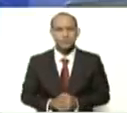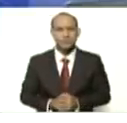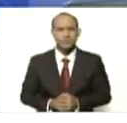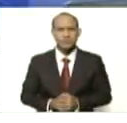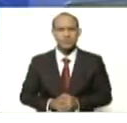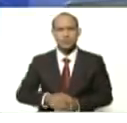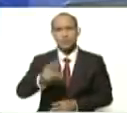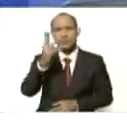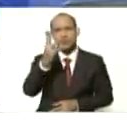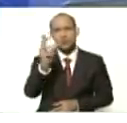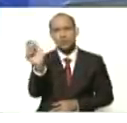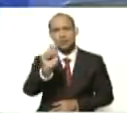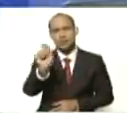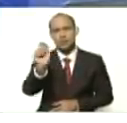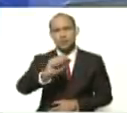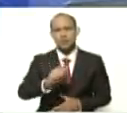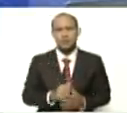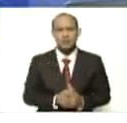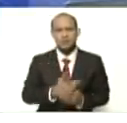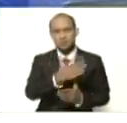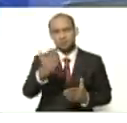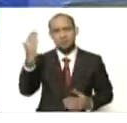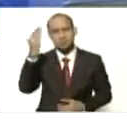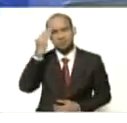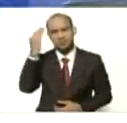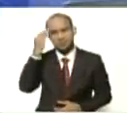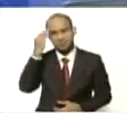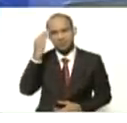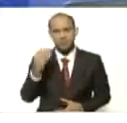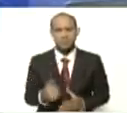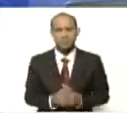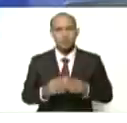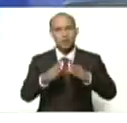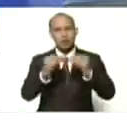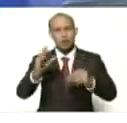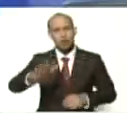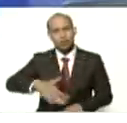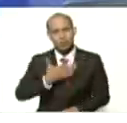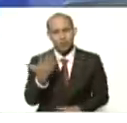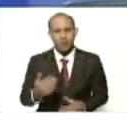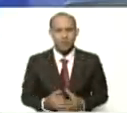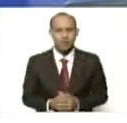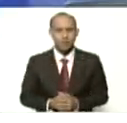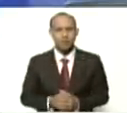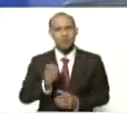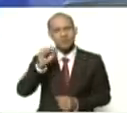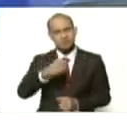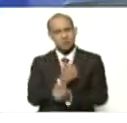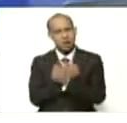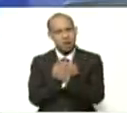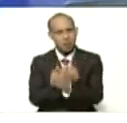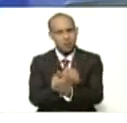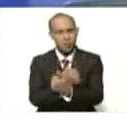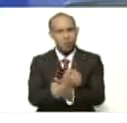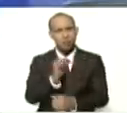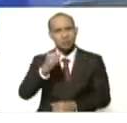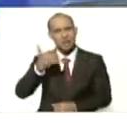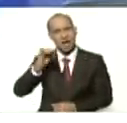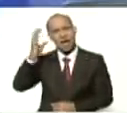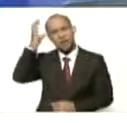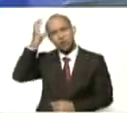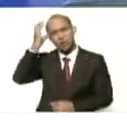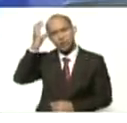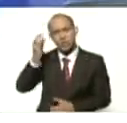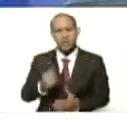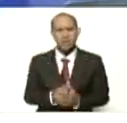tercer mes ya saben todo se puede si hay amor si hay conciencia